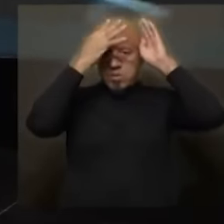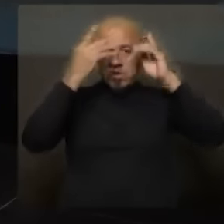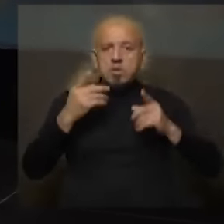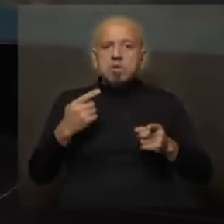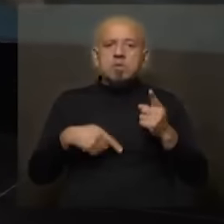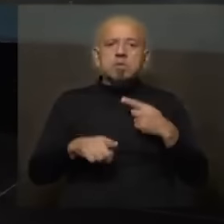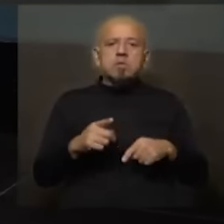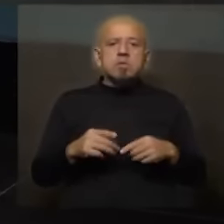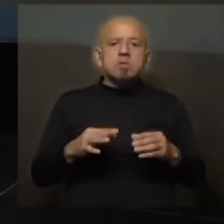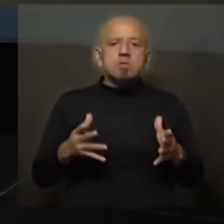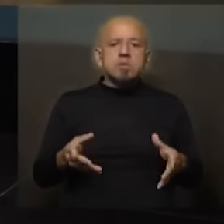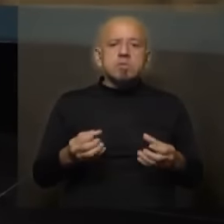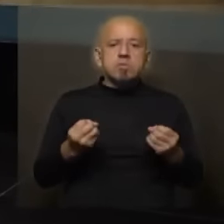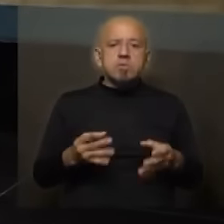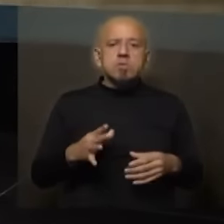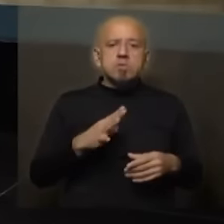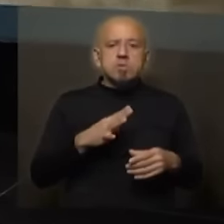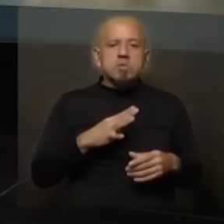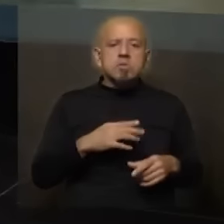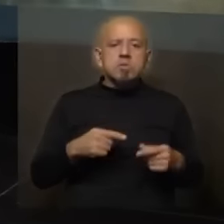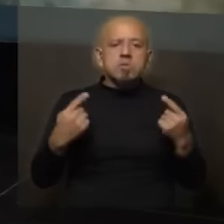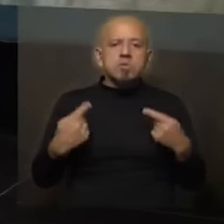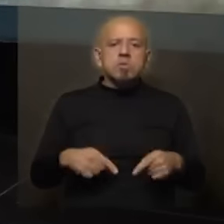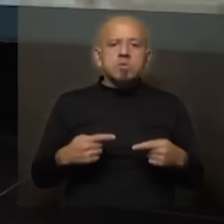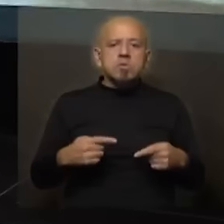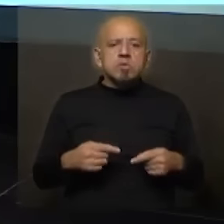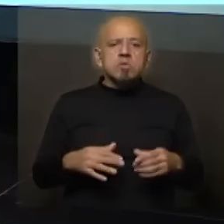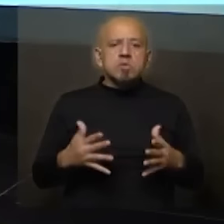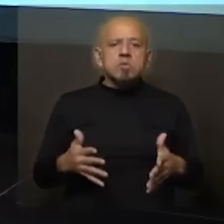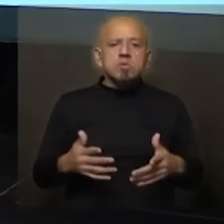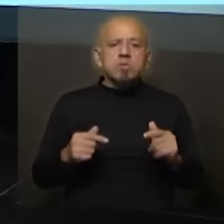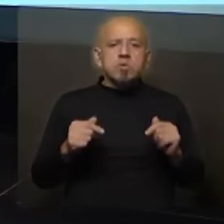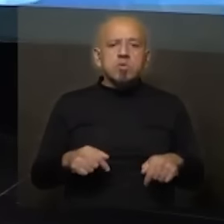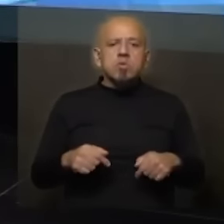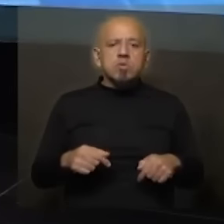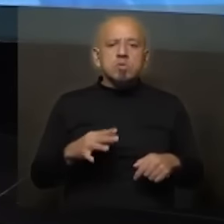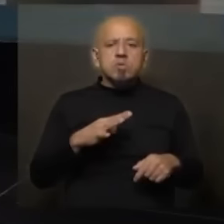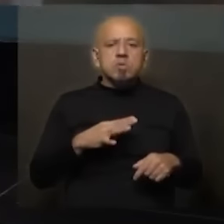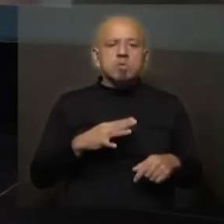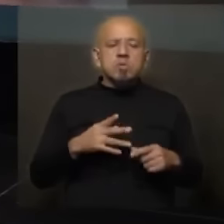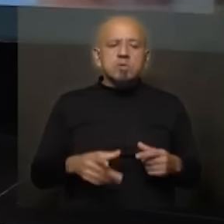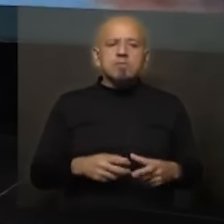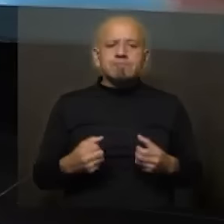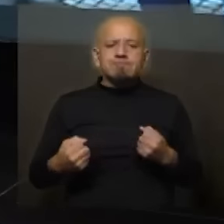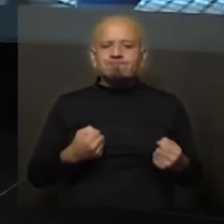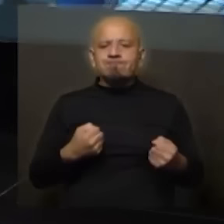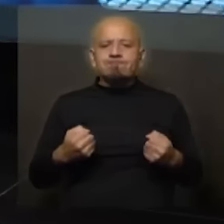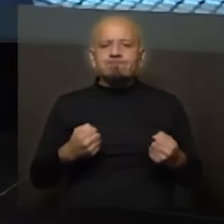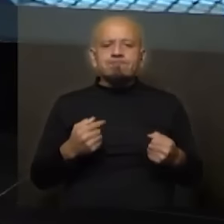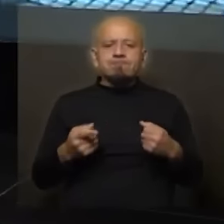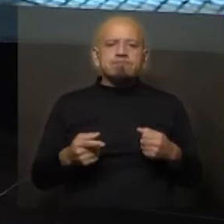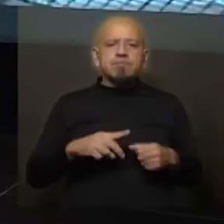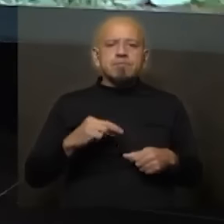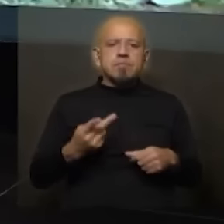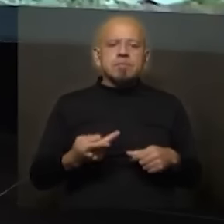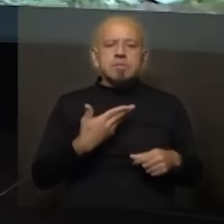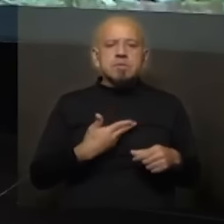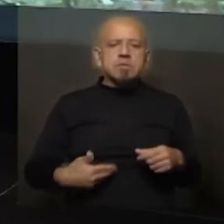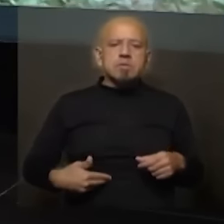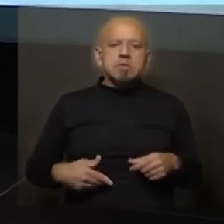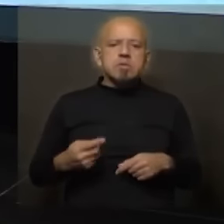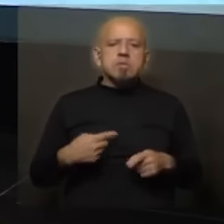resultado y por eso hay todo un debate sobre las relaciones que hoy mantienen muy tensas el presidente y la vicepresidenta.